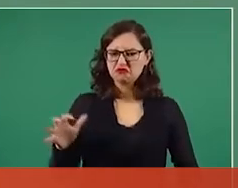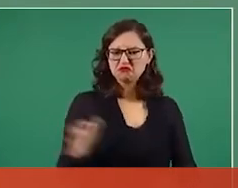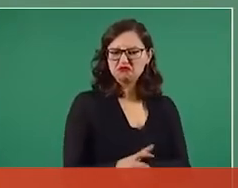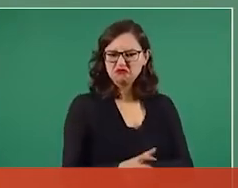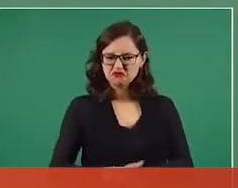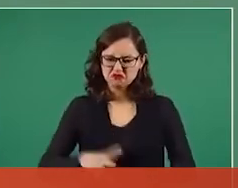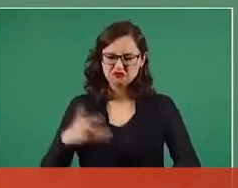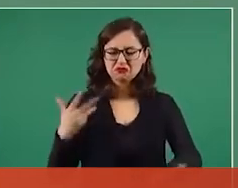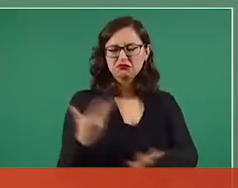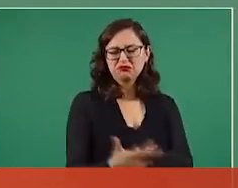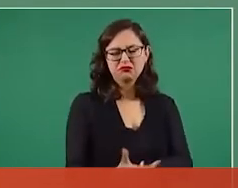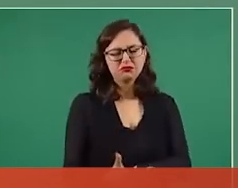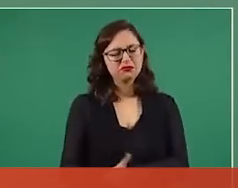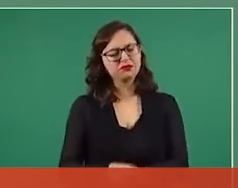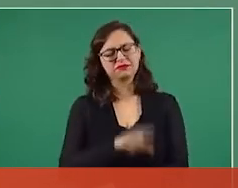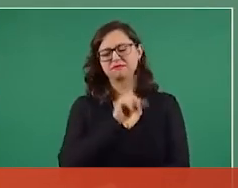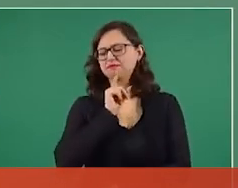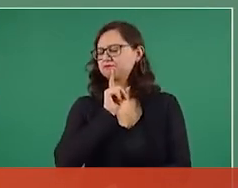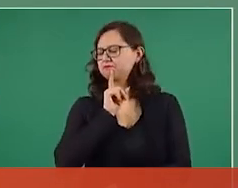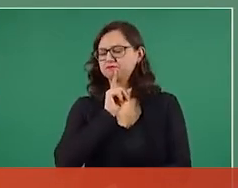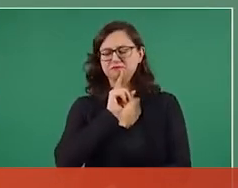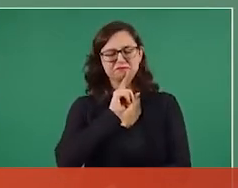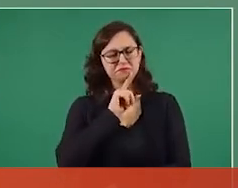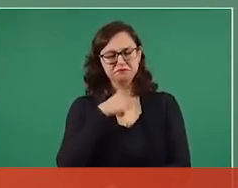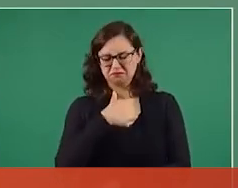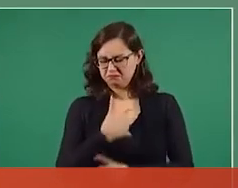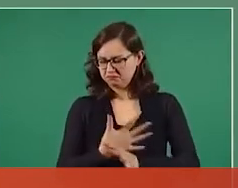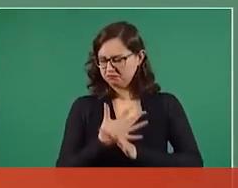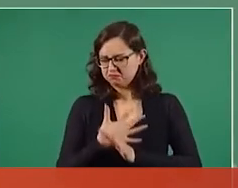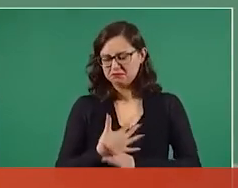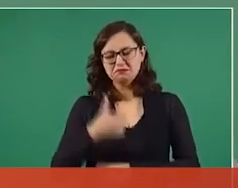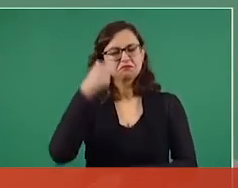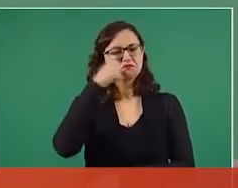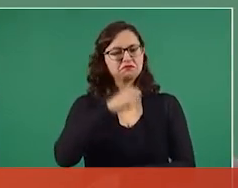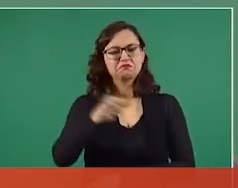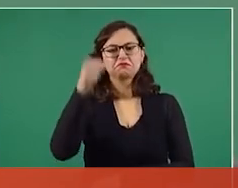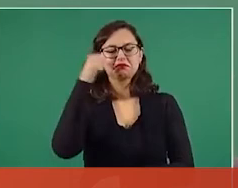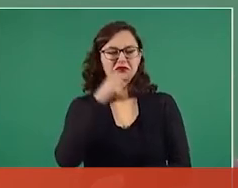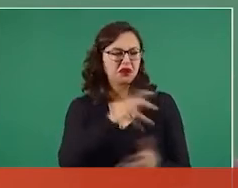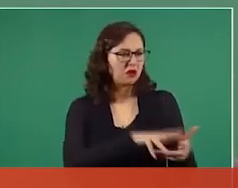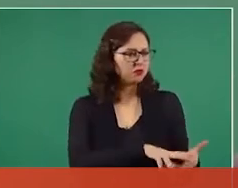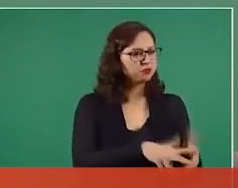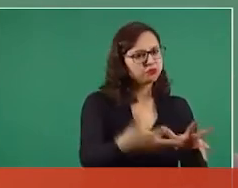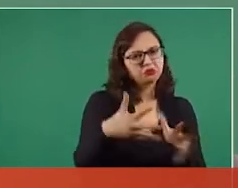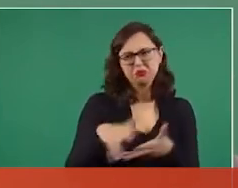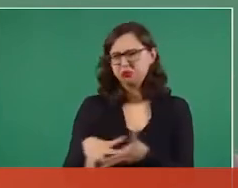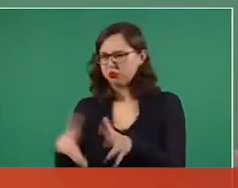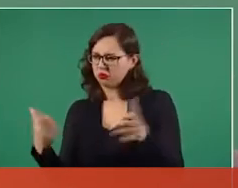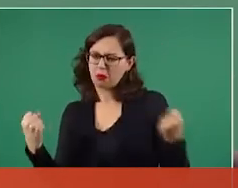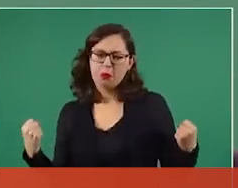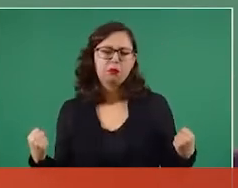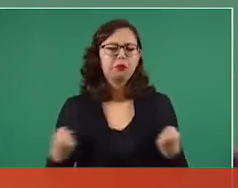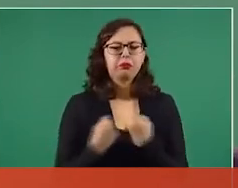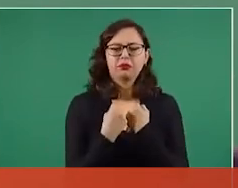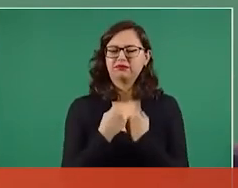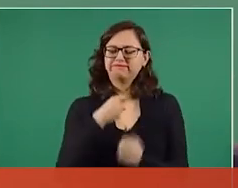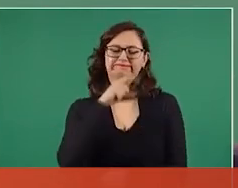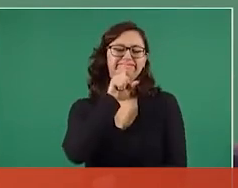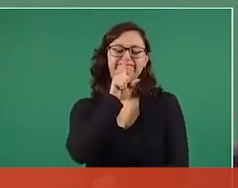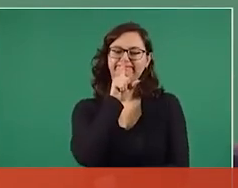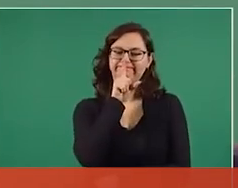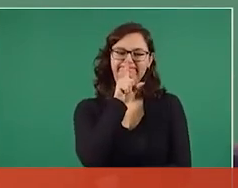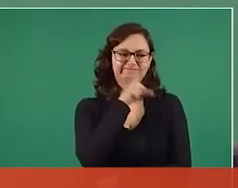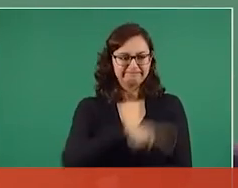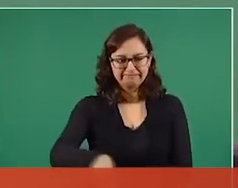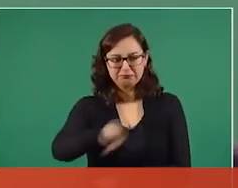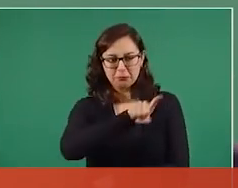No se puede, siempre lo he dicho, enfrentar la violencia con la violencia. el mal hay que enfrentarlo haciendo el bien.